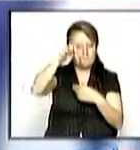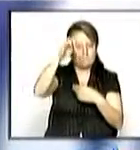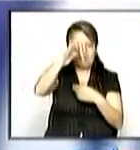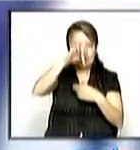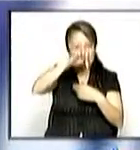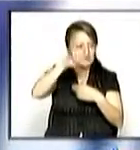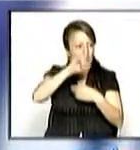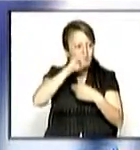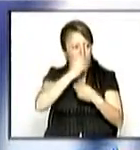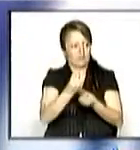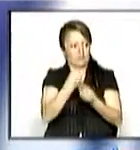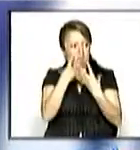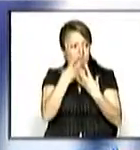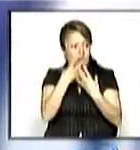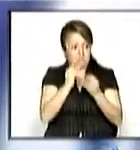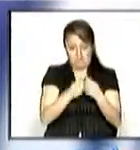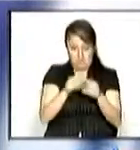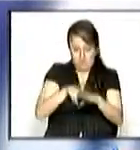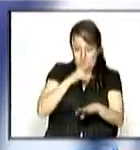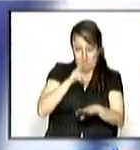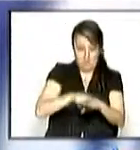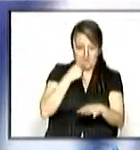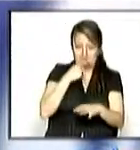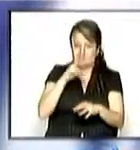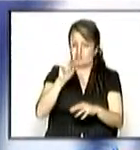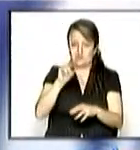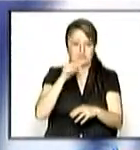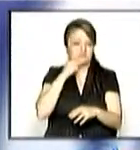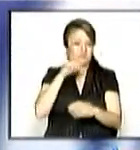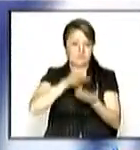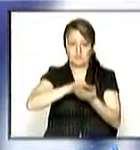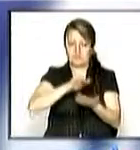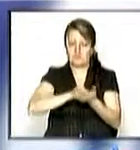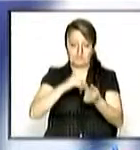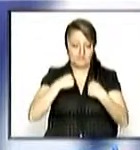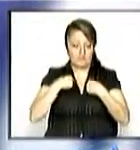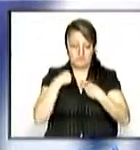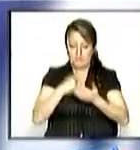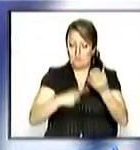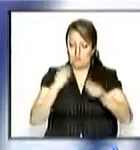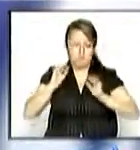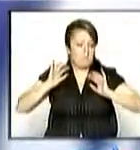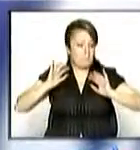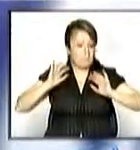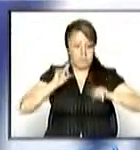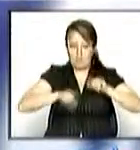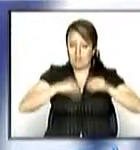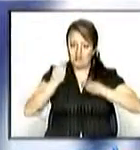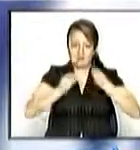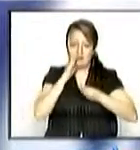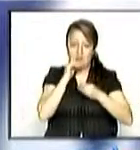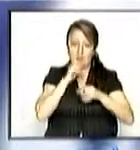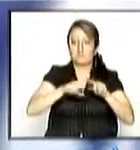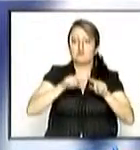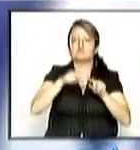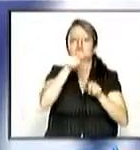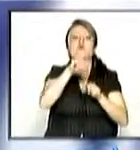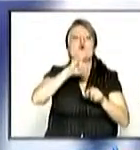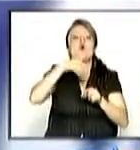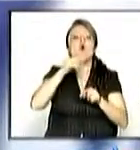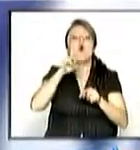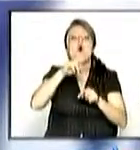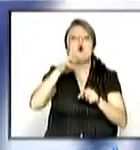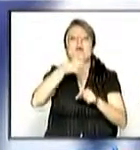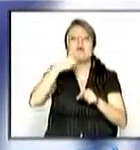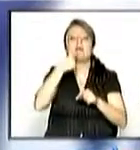poner un bracket estándar de los que ponen en cualquier clínica y a mí no me puede hacer nada. Pero, por ejemplo, se lo ponen al doctor Jorge y